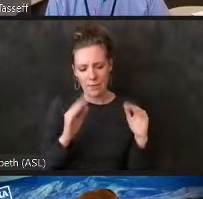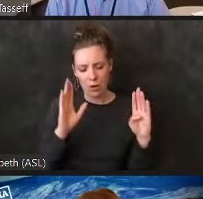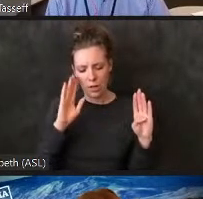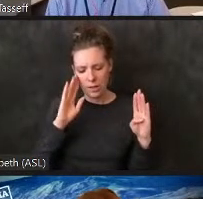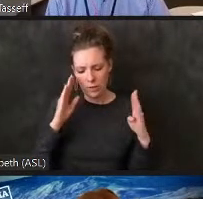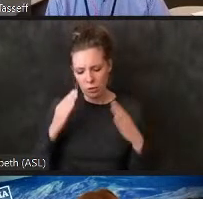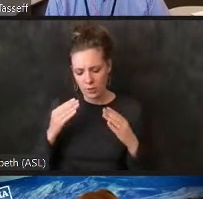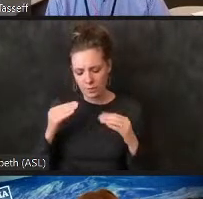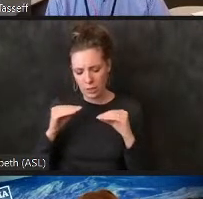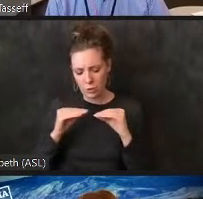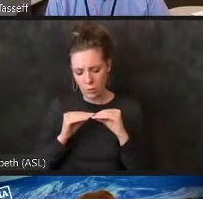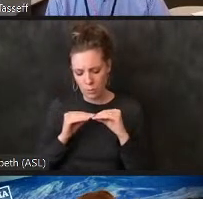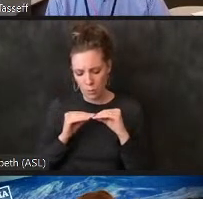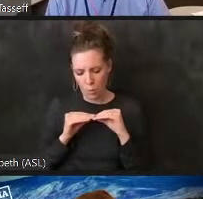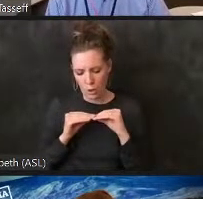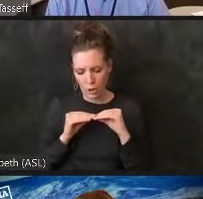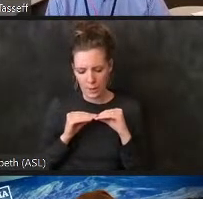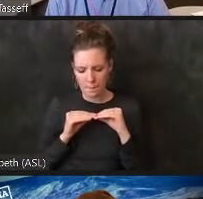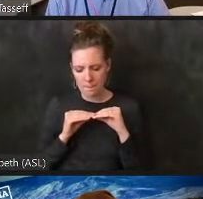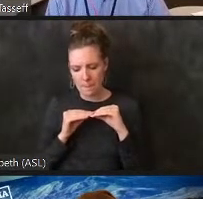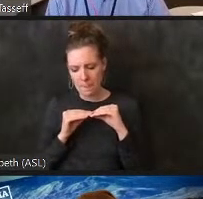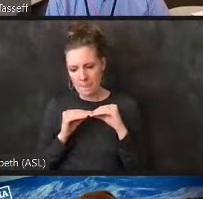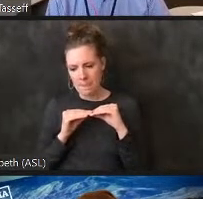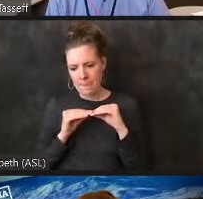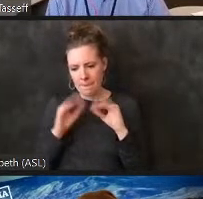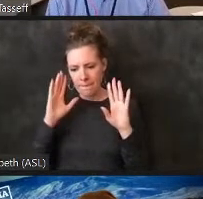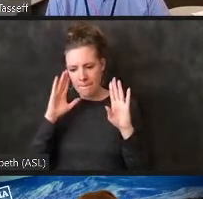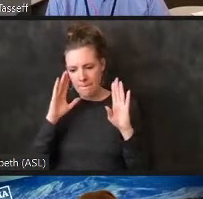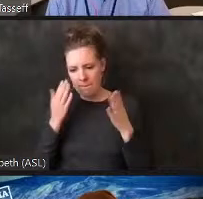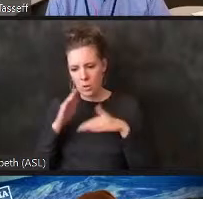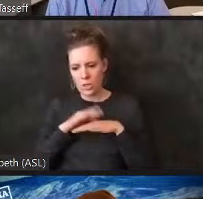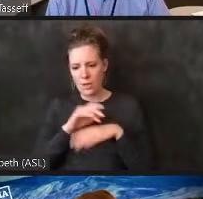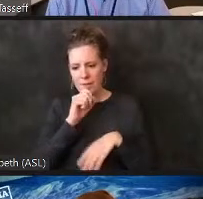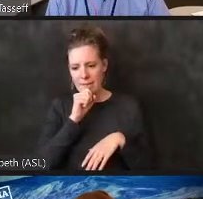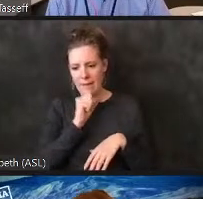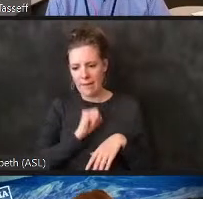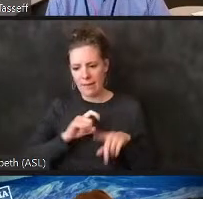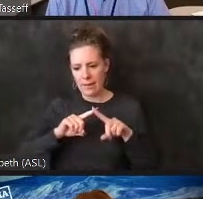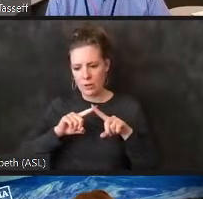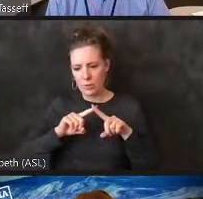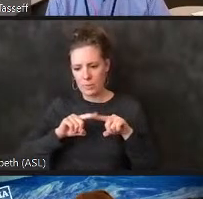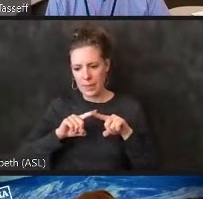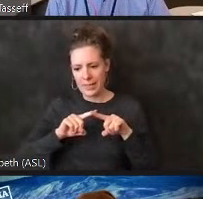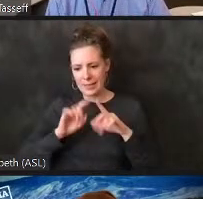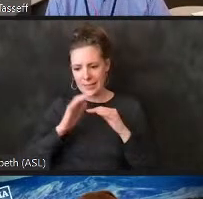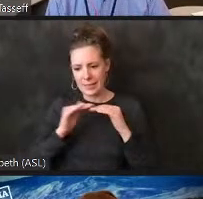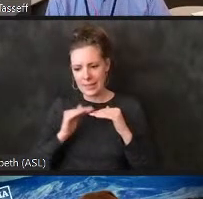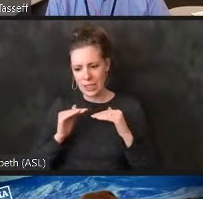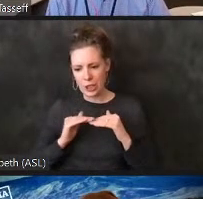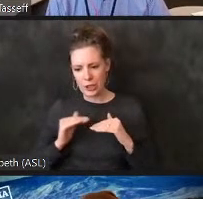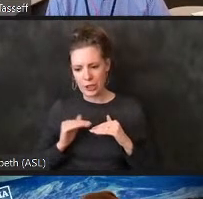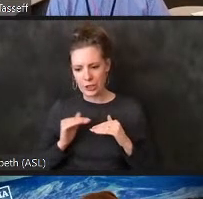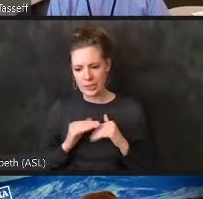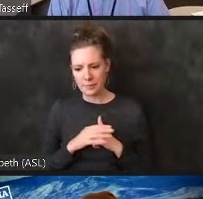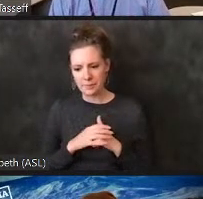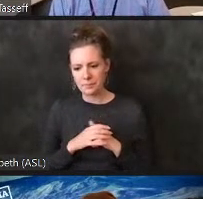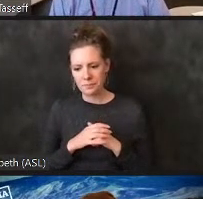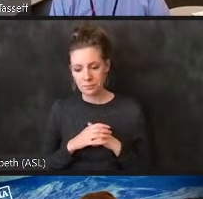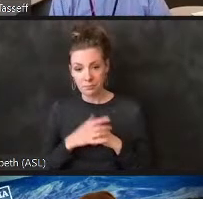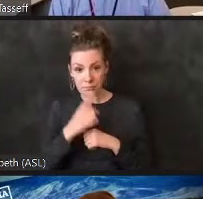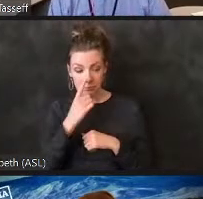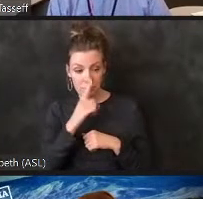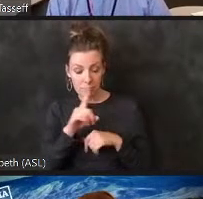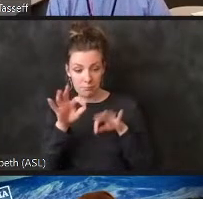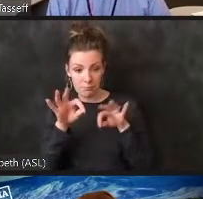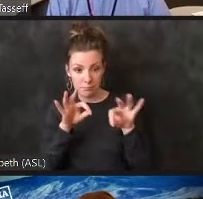more focus on the age-based tiers. Would you talk a little bit